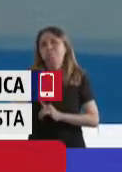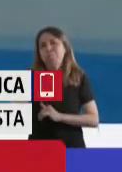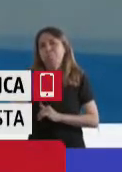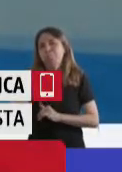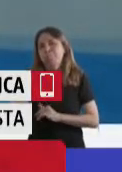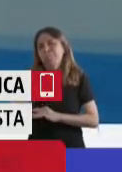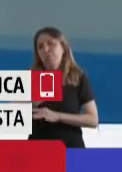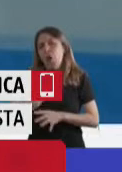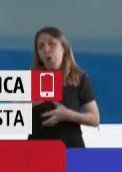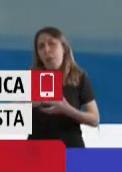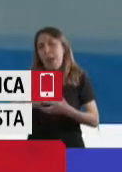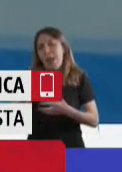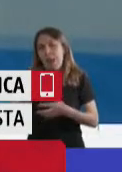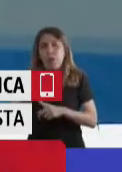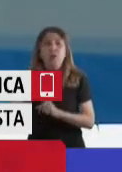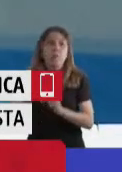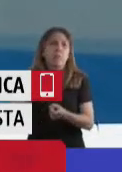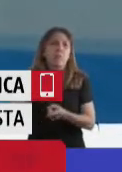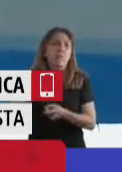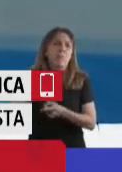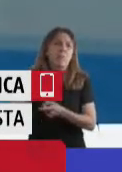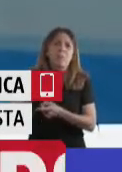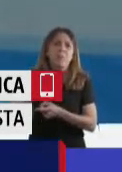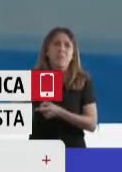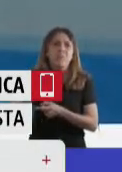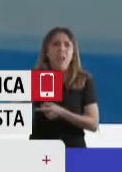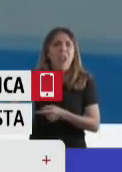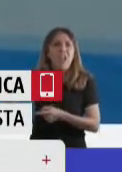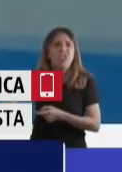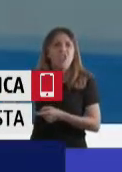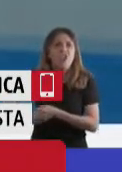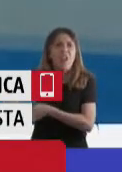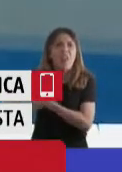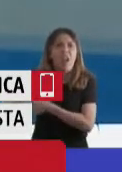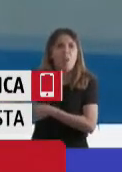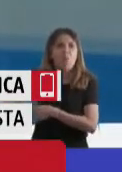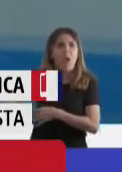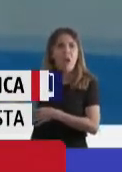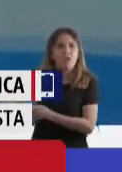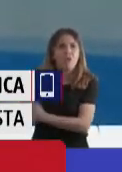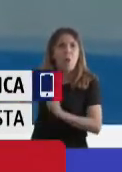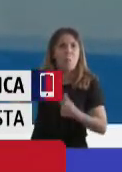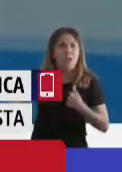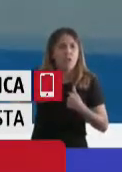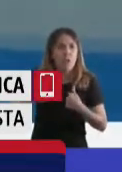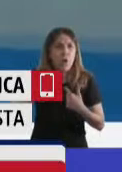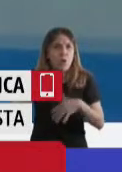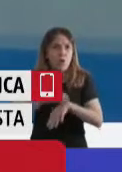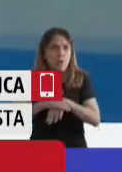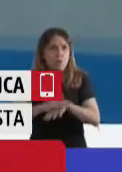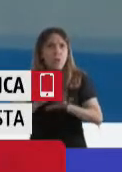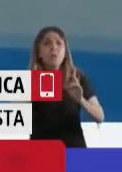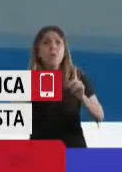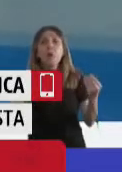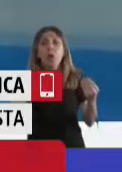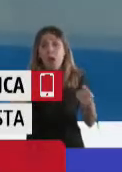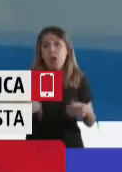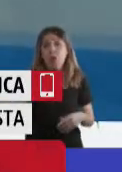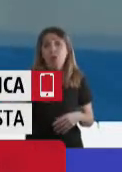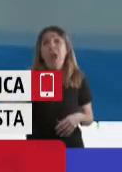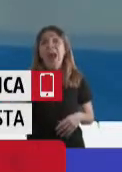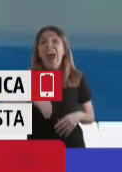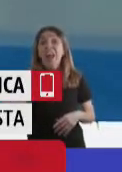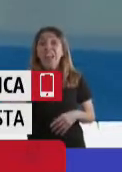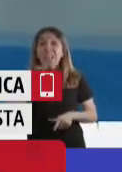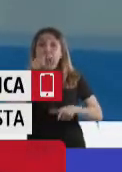sí. En plena campaña, ahí se lo lleva a este médico que lo atiende ahí en el Otamendi. Claro. Y se lo lleva como su